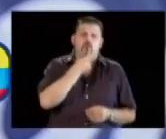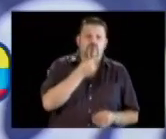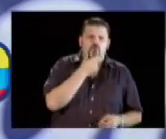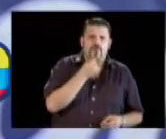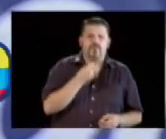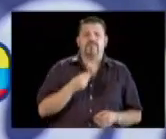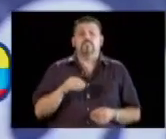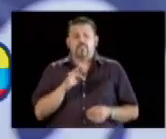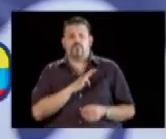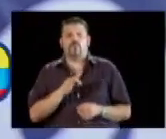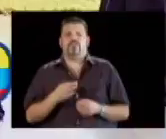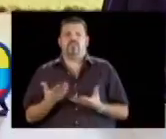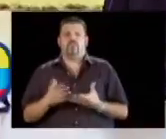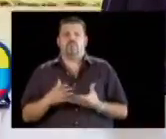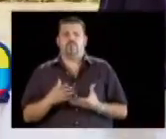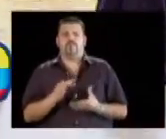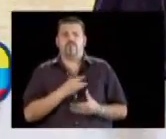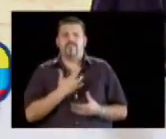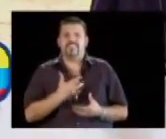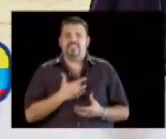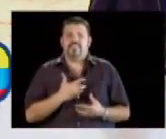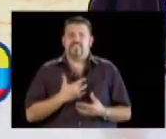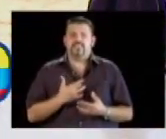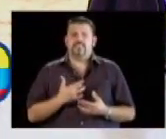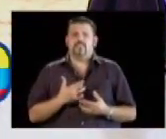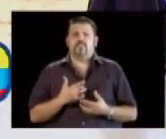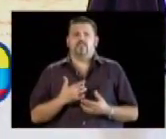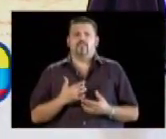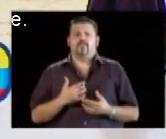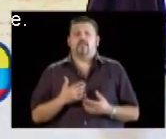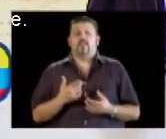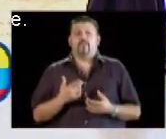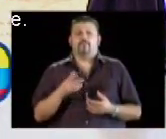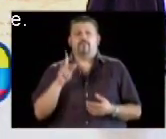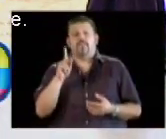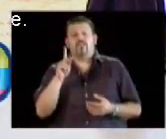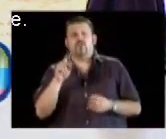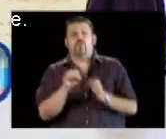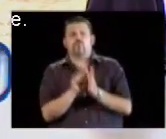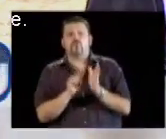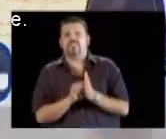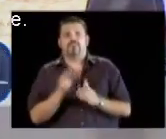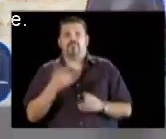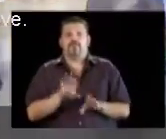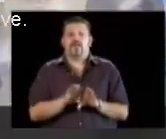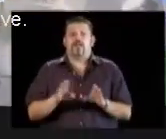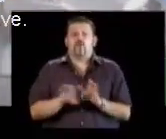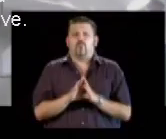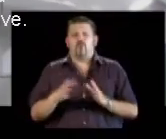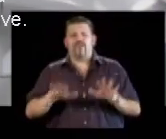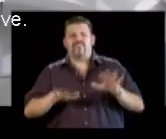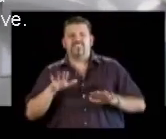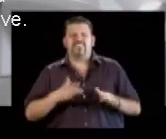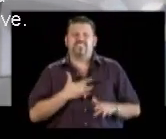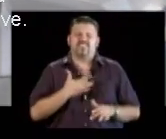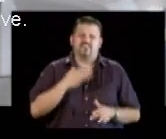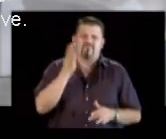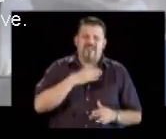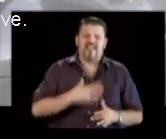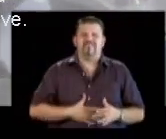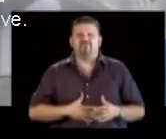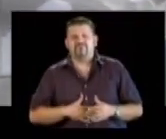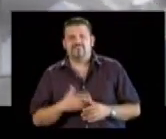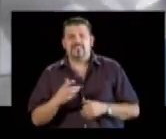mujeres ayuda al sistema hormonal, ayuda al sistema reproductor y a prevenir esos cólicos y esos malestares que cada